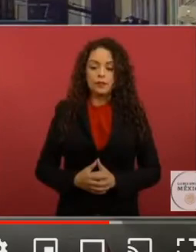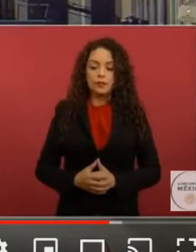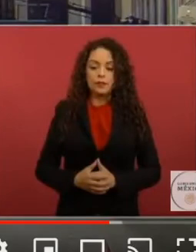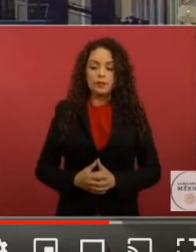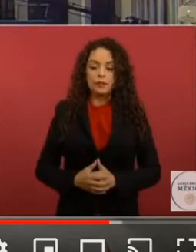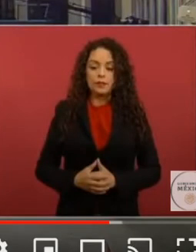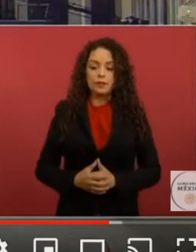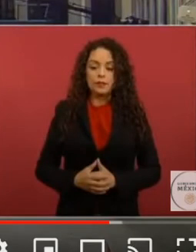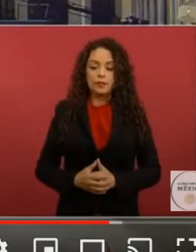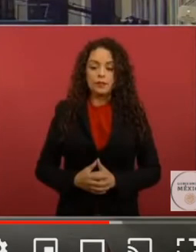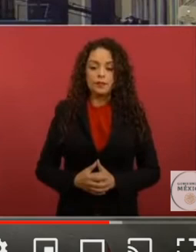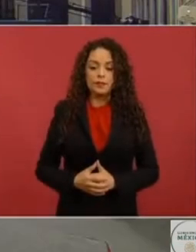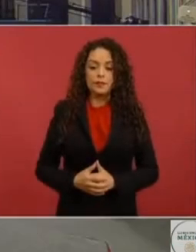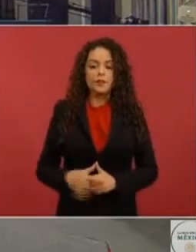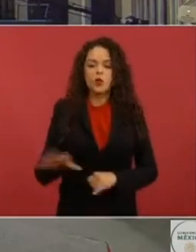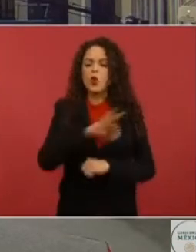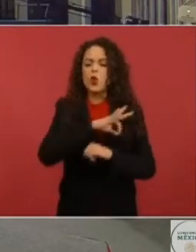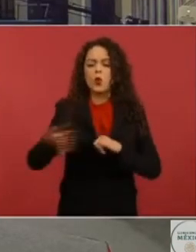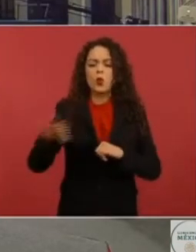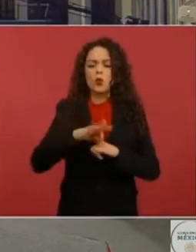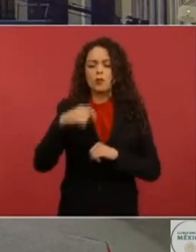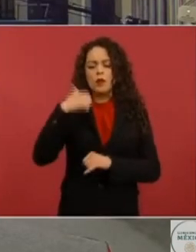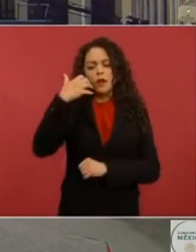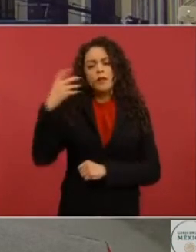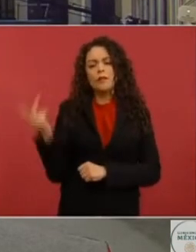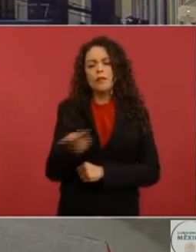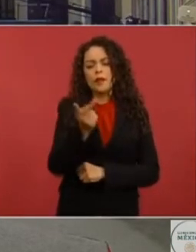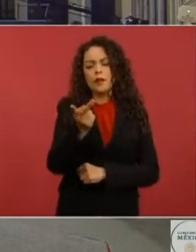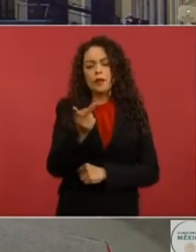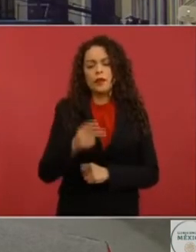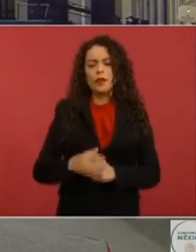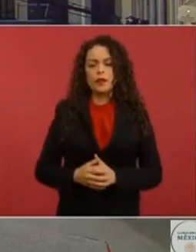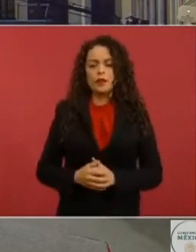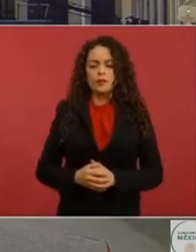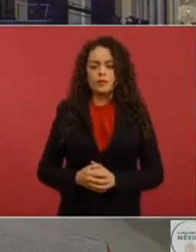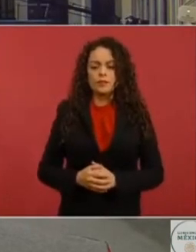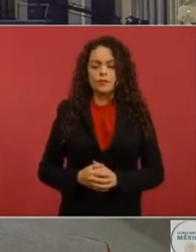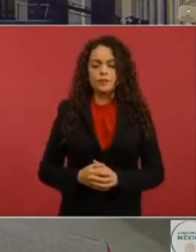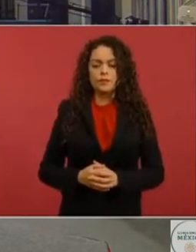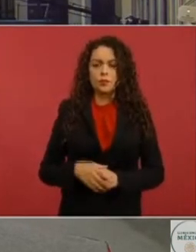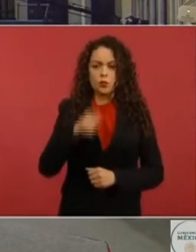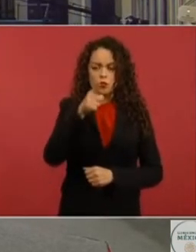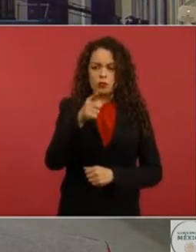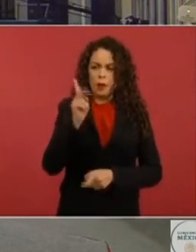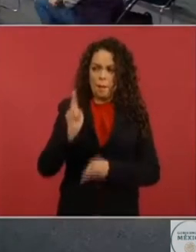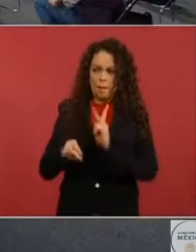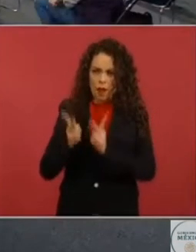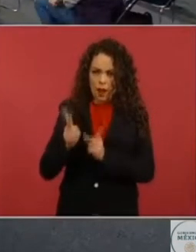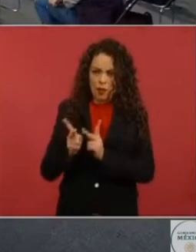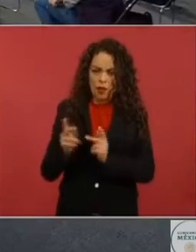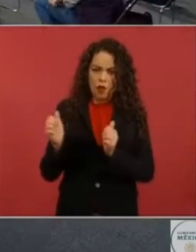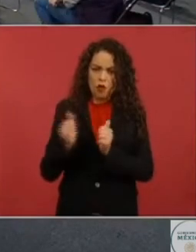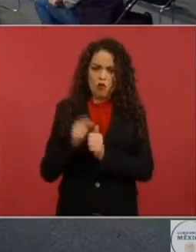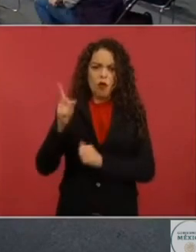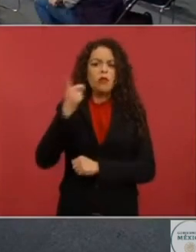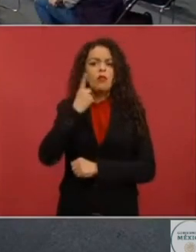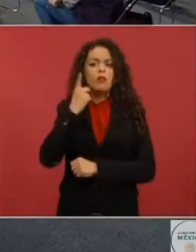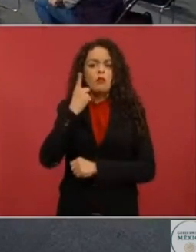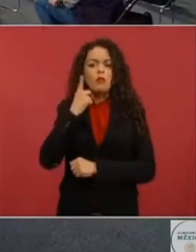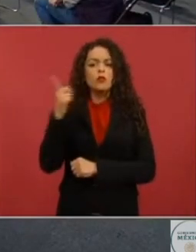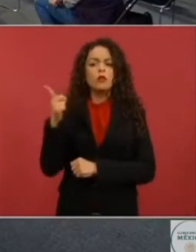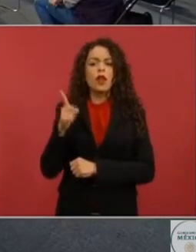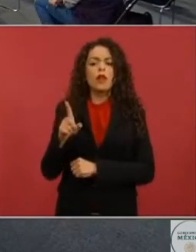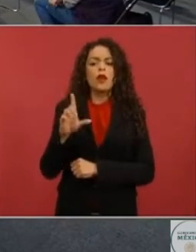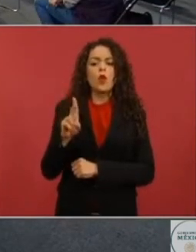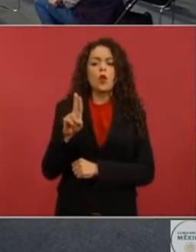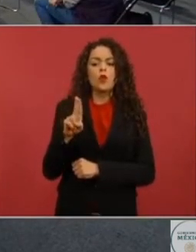situación. Cheque usted. Presidente, preguntarle si usted ha hablado o ha tenido comunicación con la diputada local Úrsula Salazar